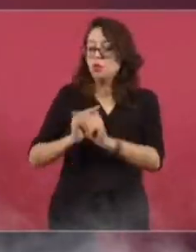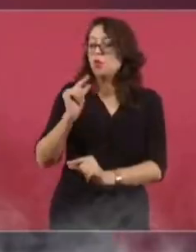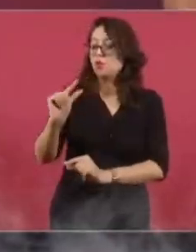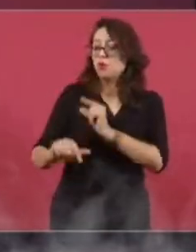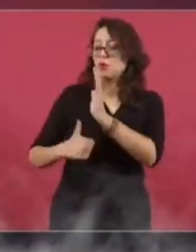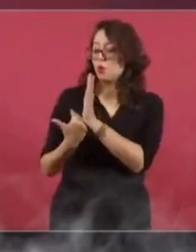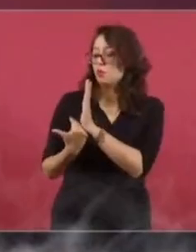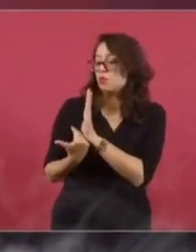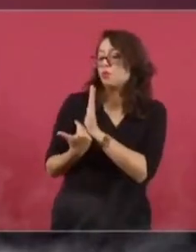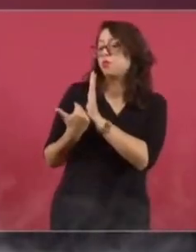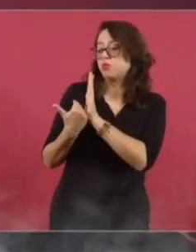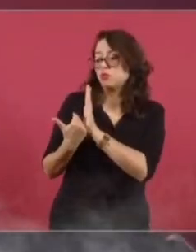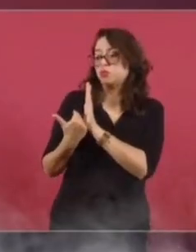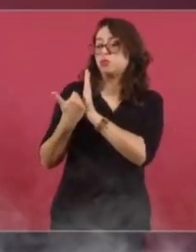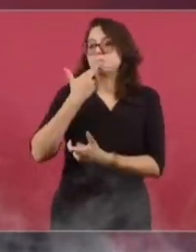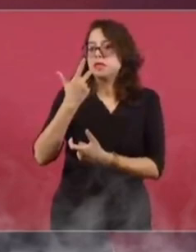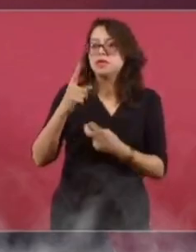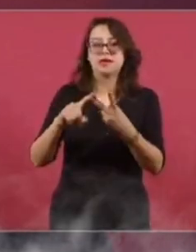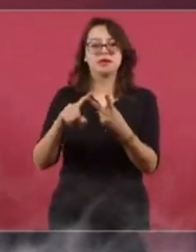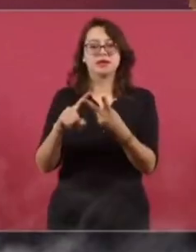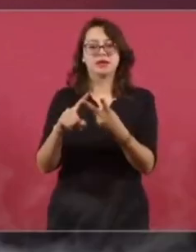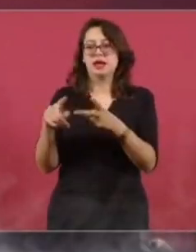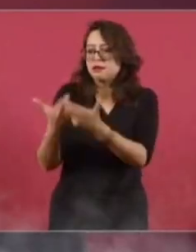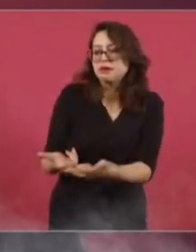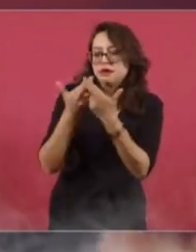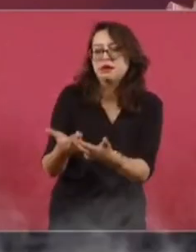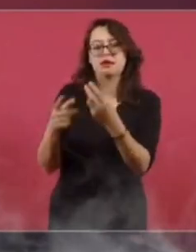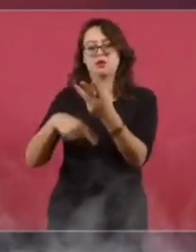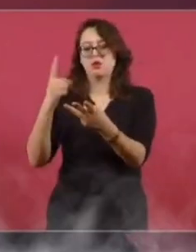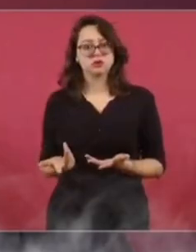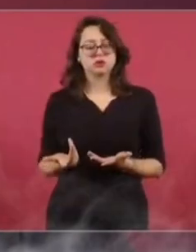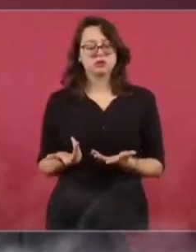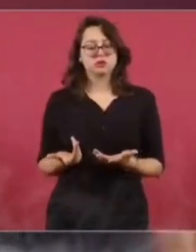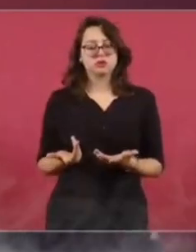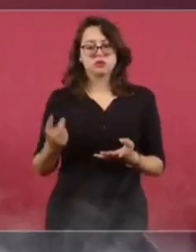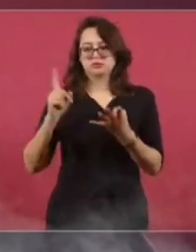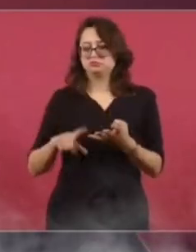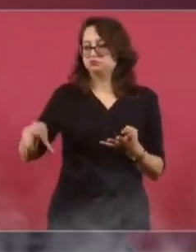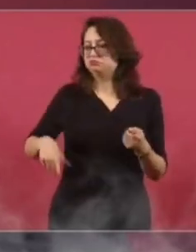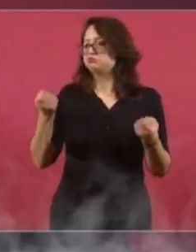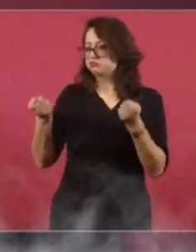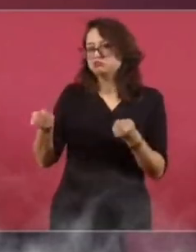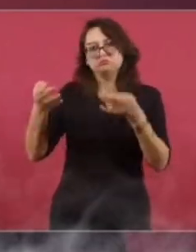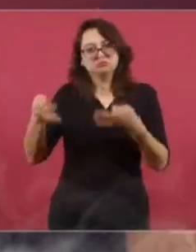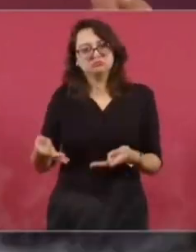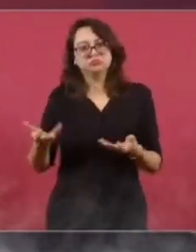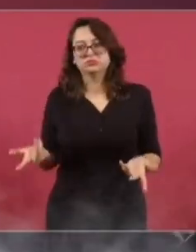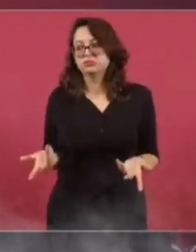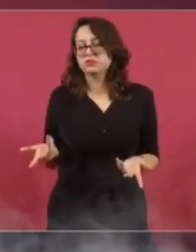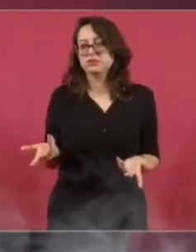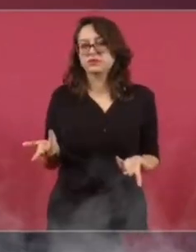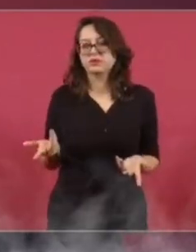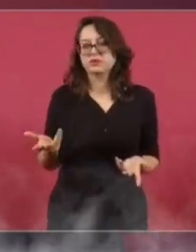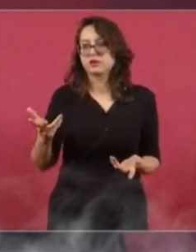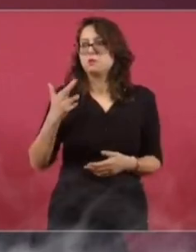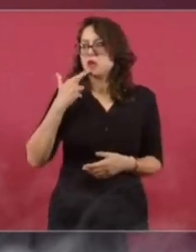ahora está bien la economía, hay empleo, aumentaron los salarios, hay gobernabilidad, ellos